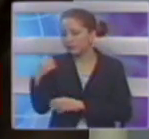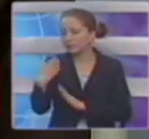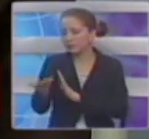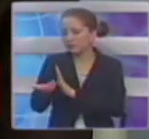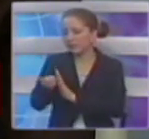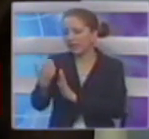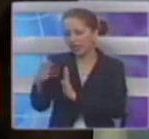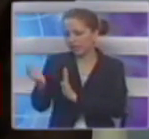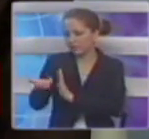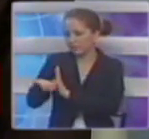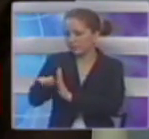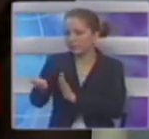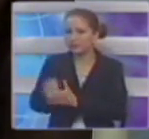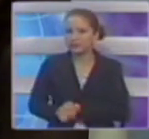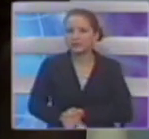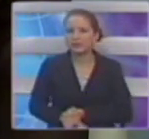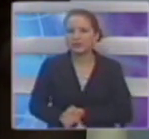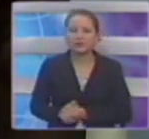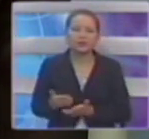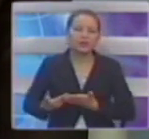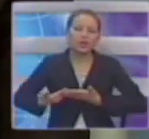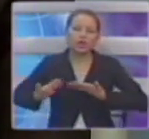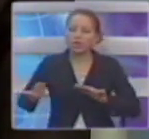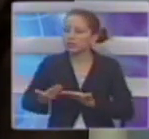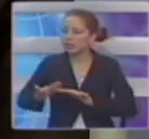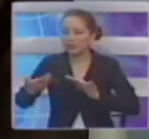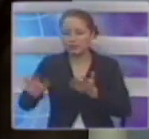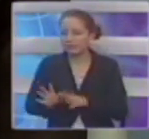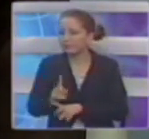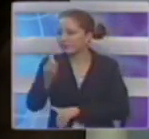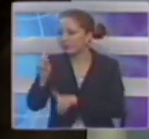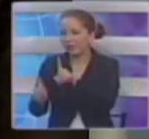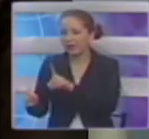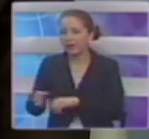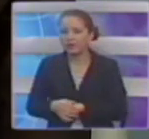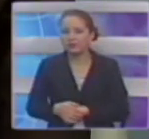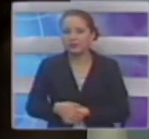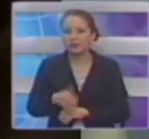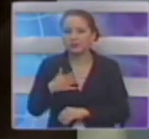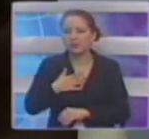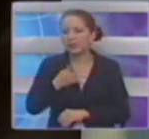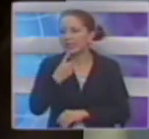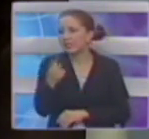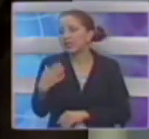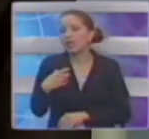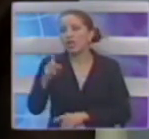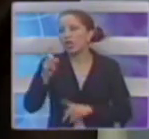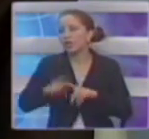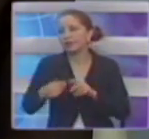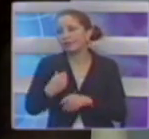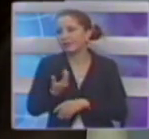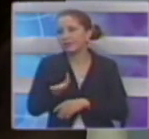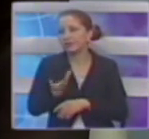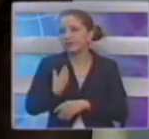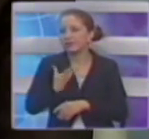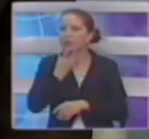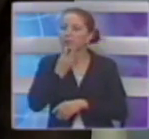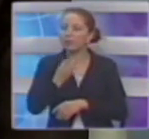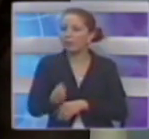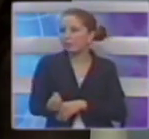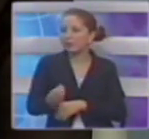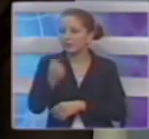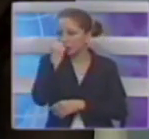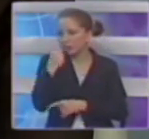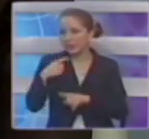Bueno, mire, hay casos y casos, ¿no? Eso de decir no soy Papá Noel para estar donando esto